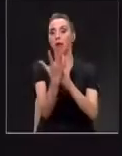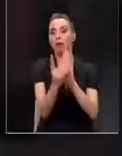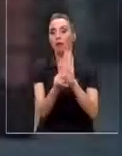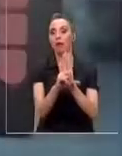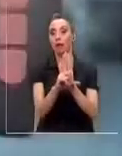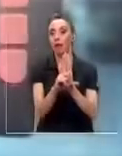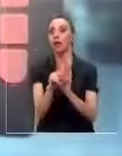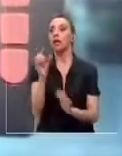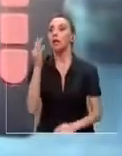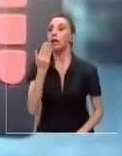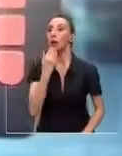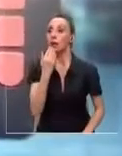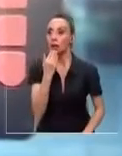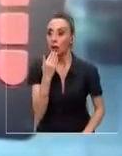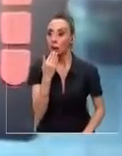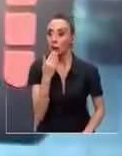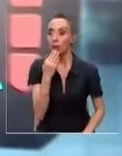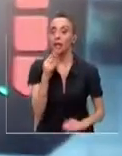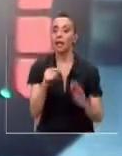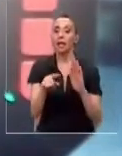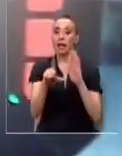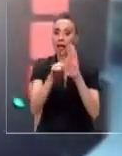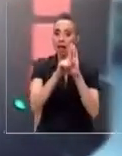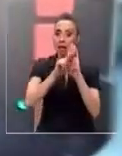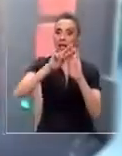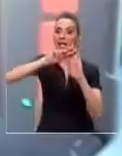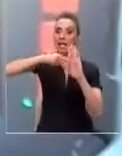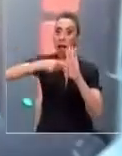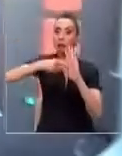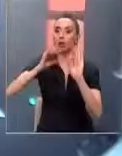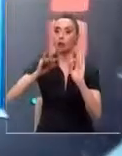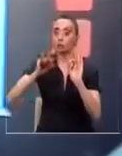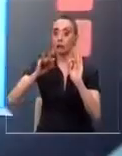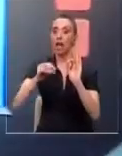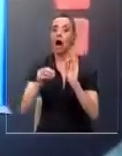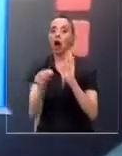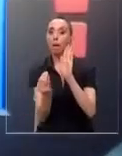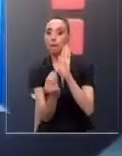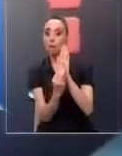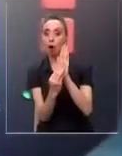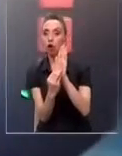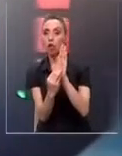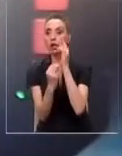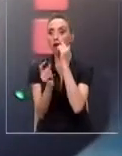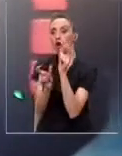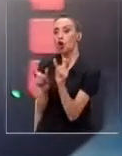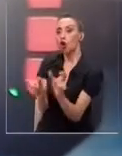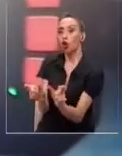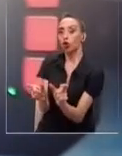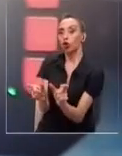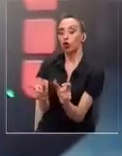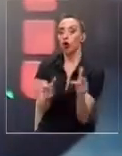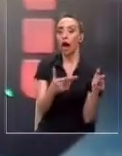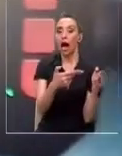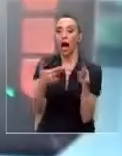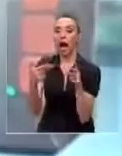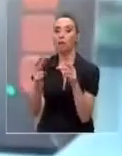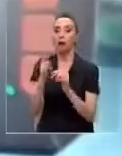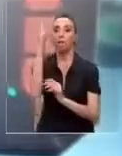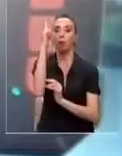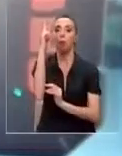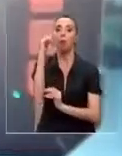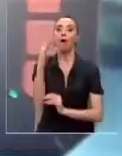nueva ley. También tiene una modificación especial, que es la incorporación en el control de las armas a